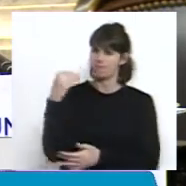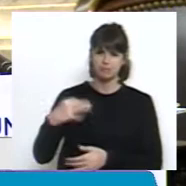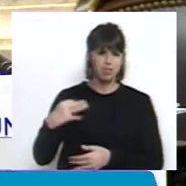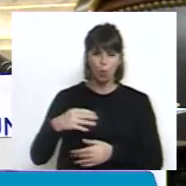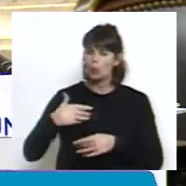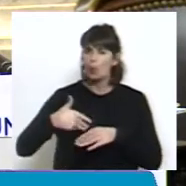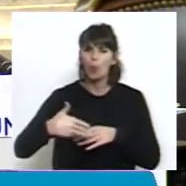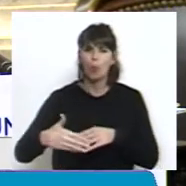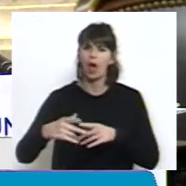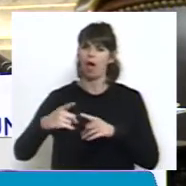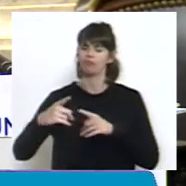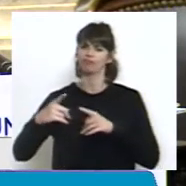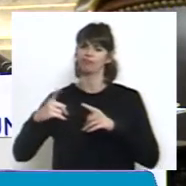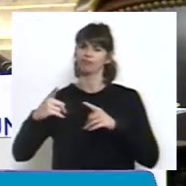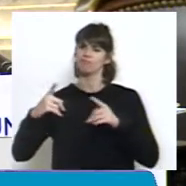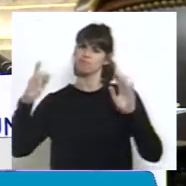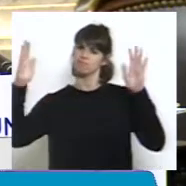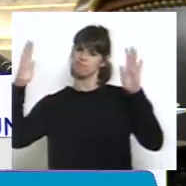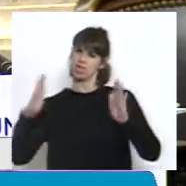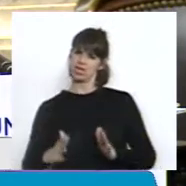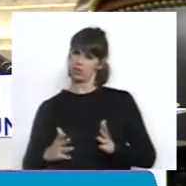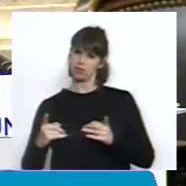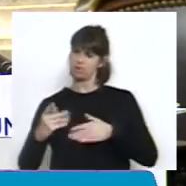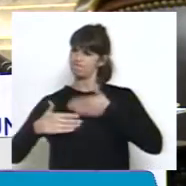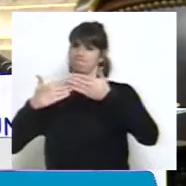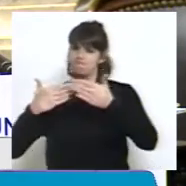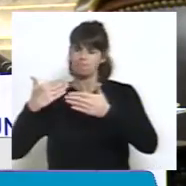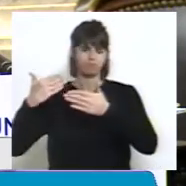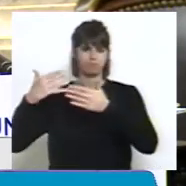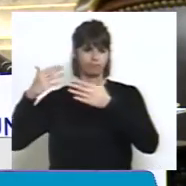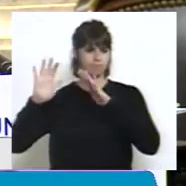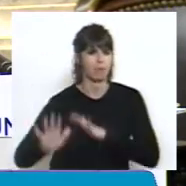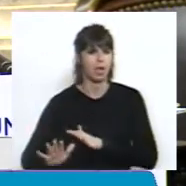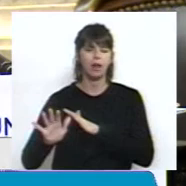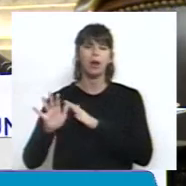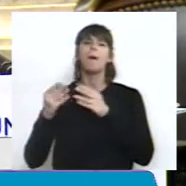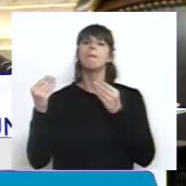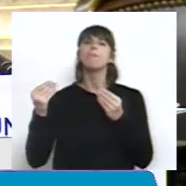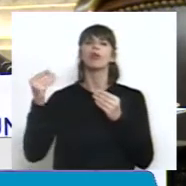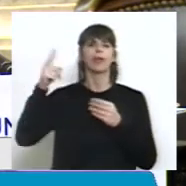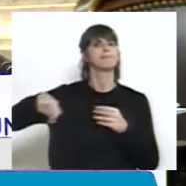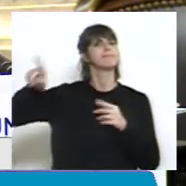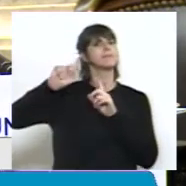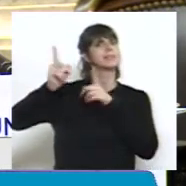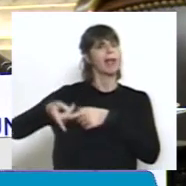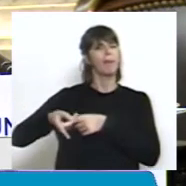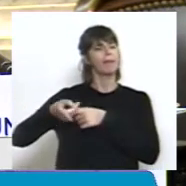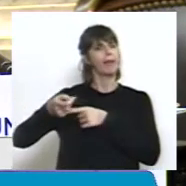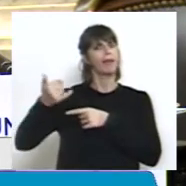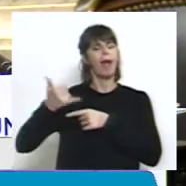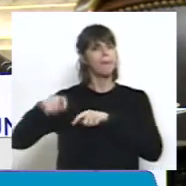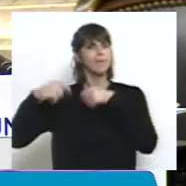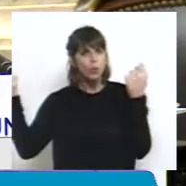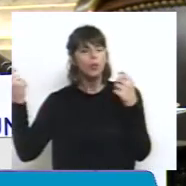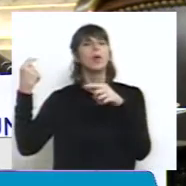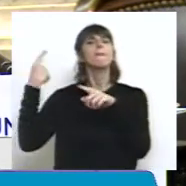que presupuestaron, porque también a ellos le han afectado las políticas globales